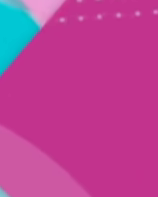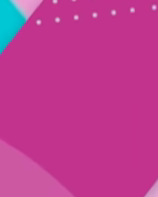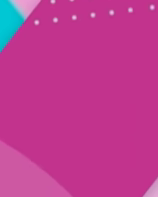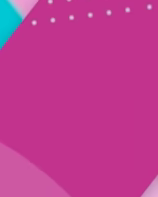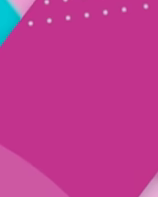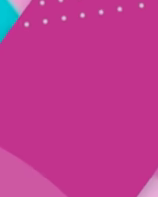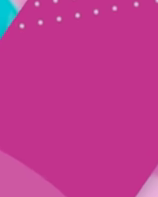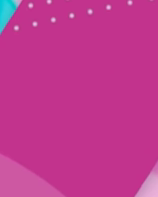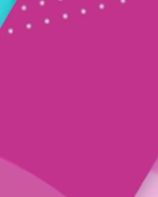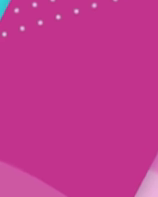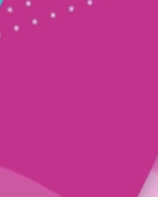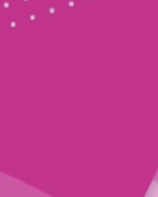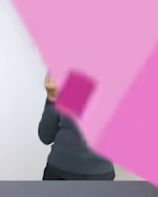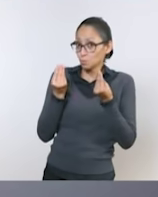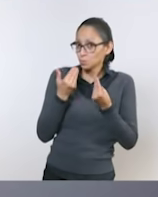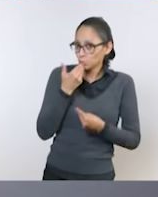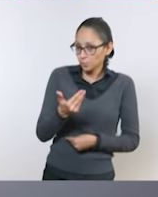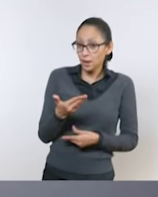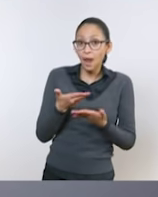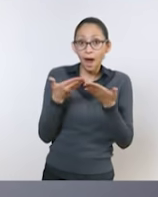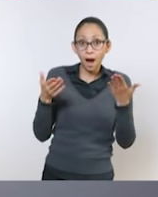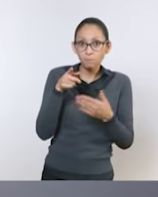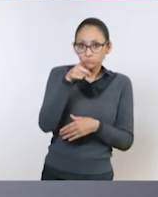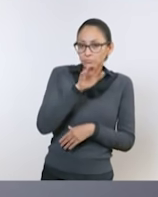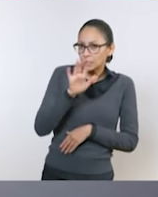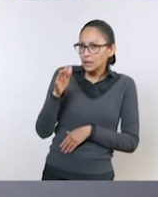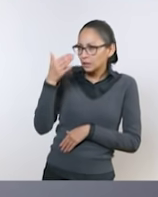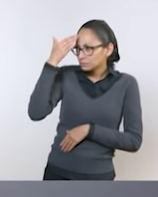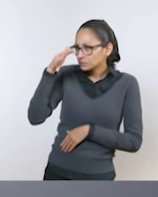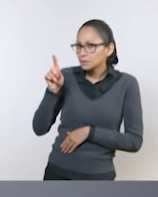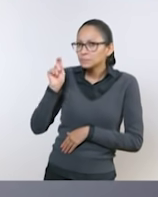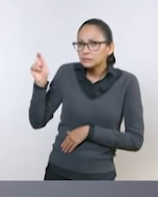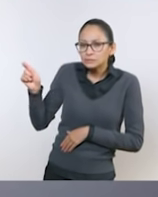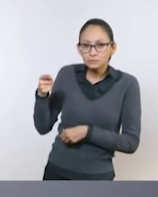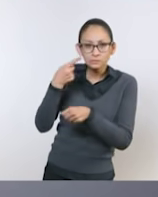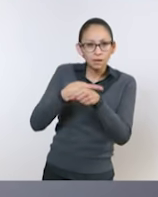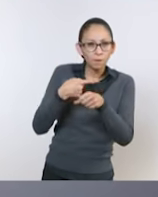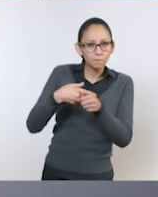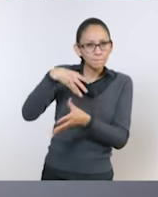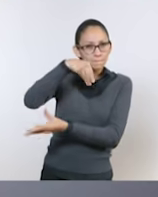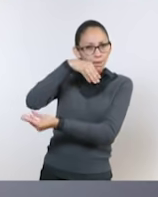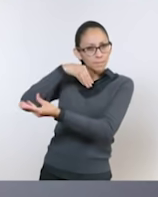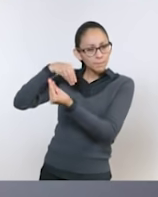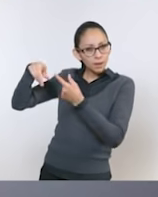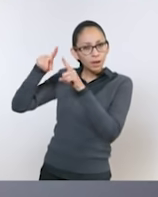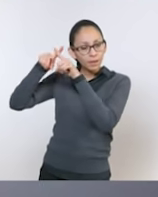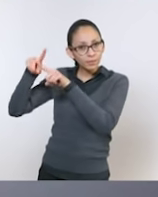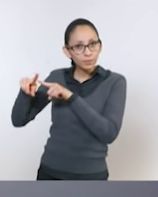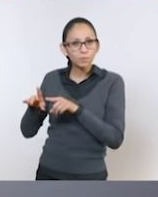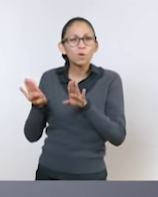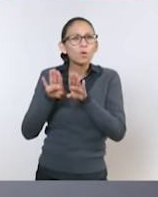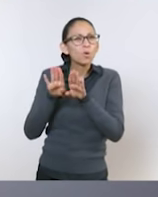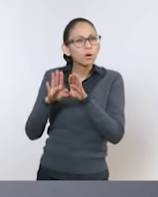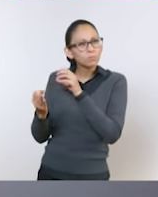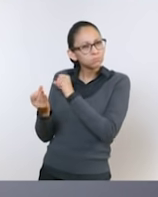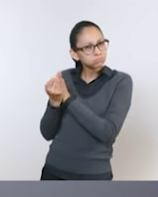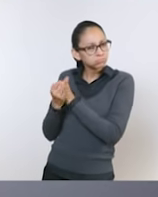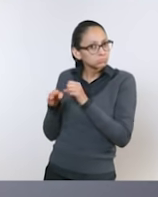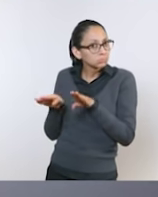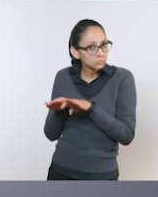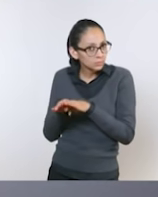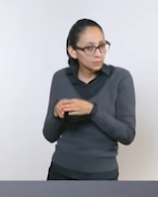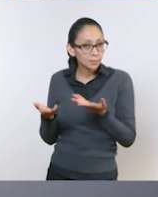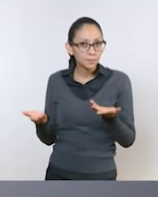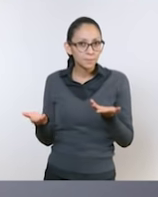cuídense y hasta la próxima. Muy bien, ahora que ya sabemos cuáles son las enfermedades transmisibles